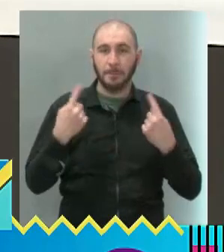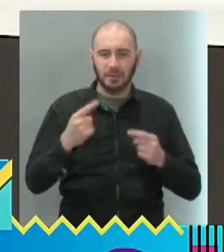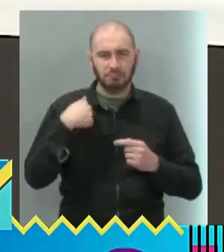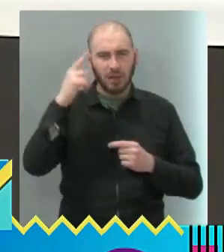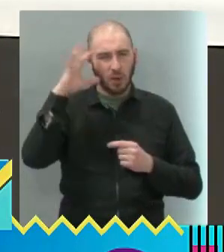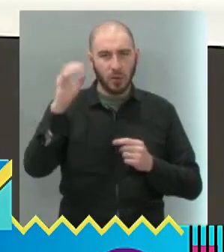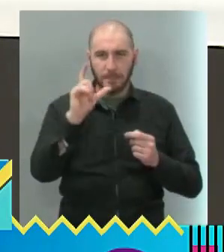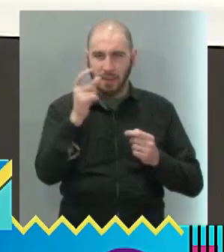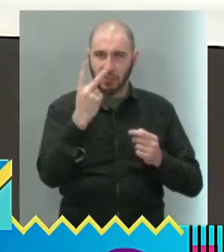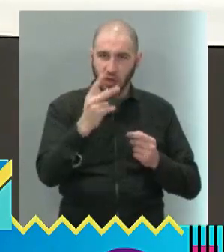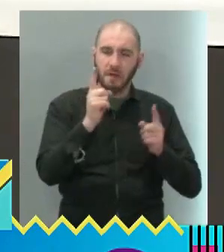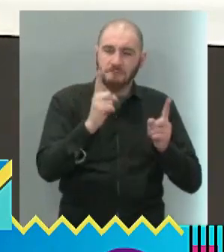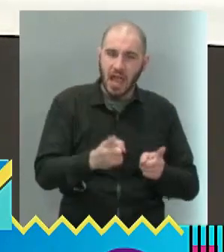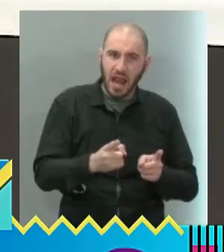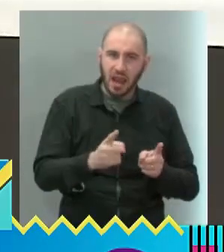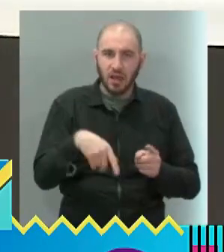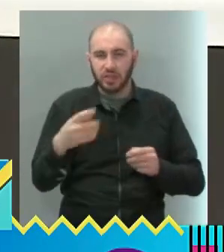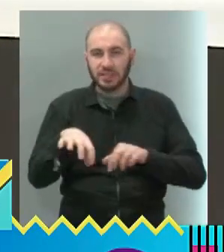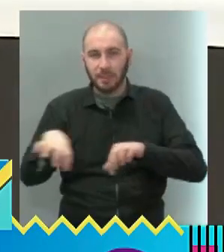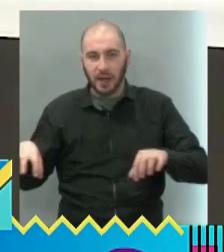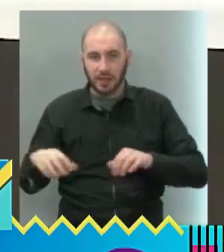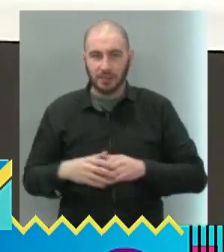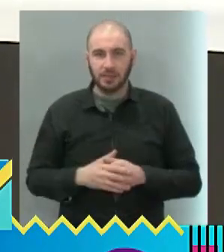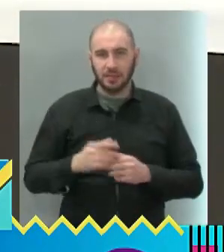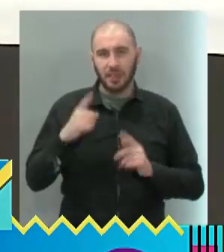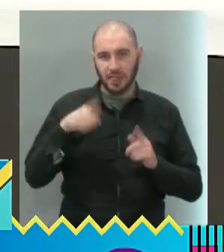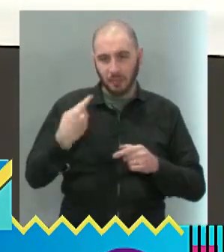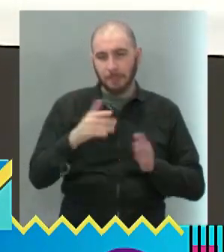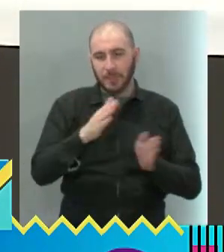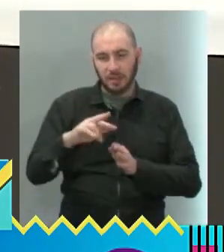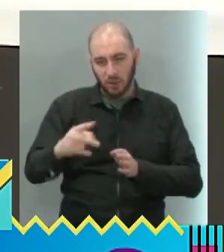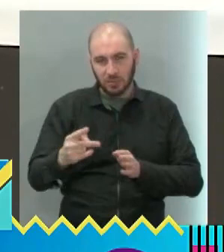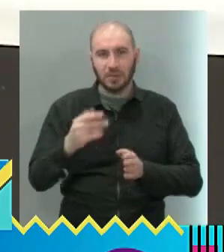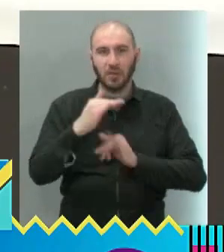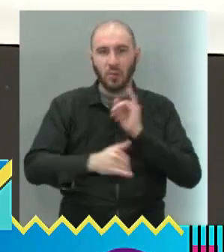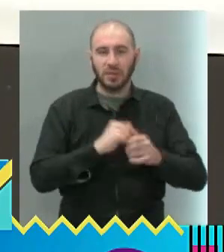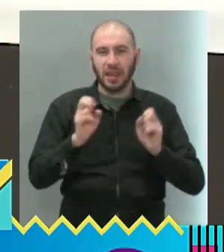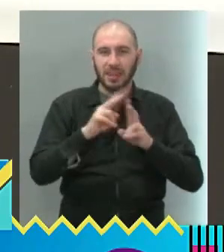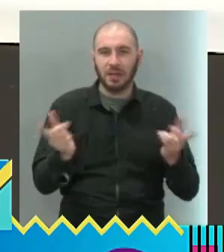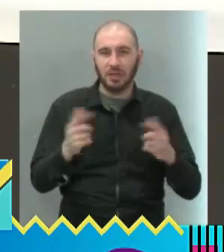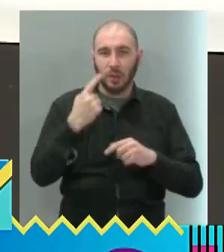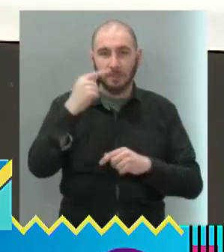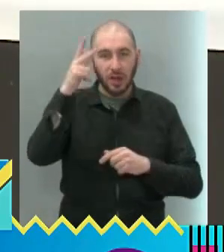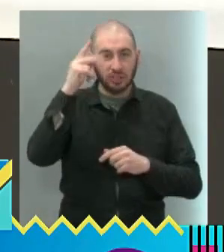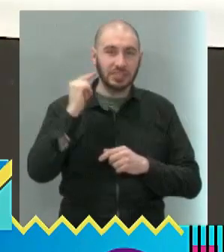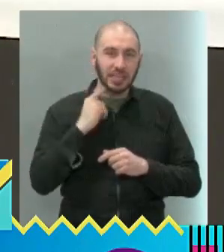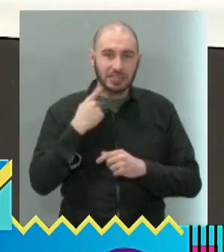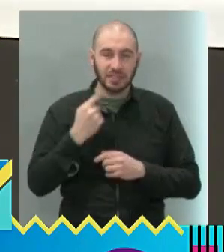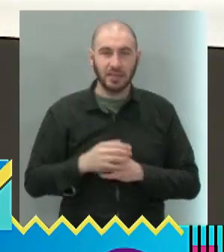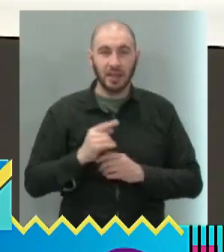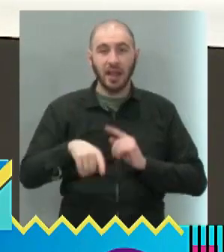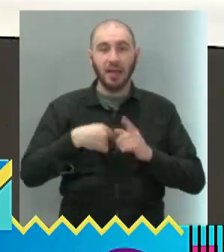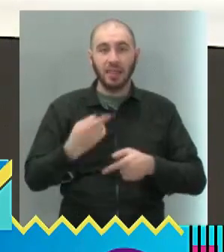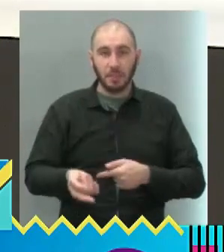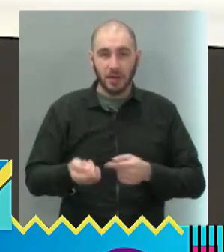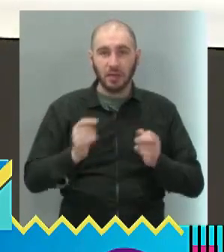quedar con estos dos conceptos. Fidelismo y separatismo. Vamos a retomar en el próximo bloque lo que tiene que ver con la Asamblea de 1813 y ya nos vamos a